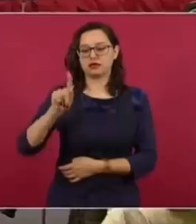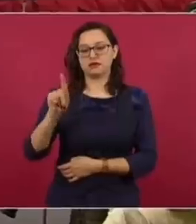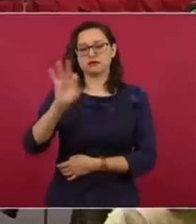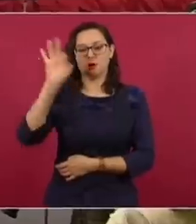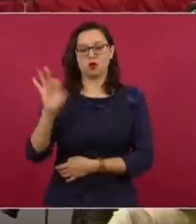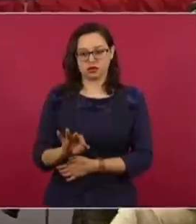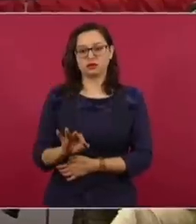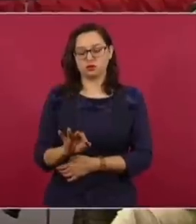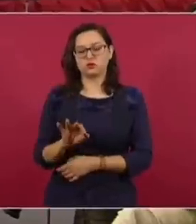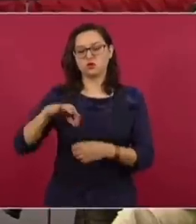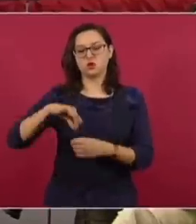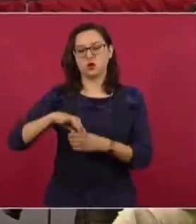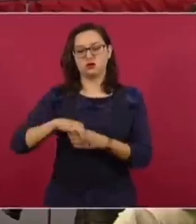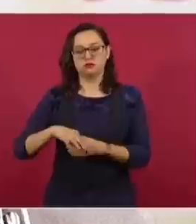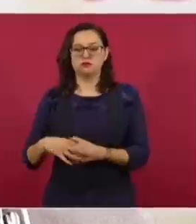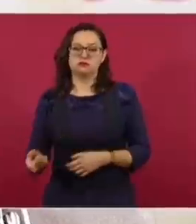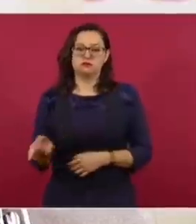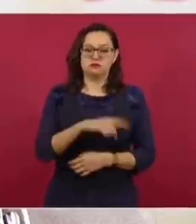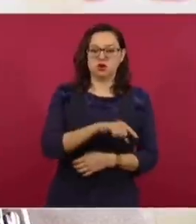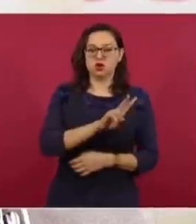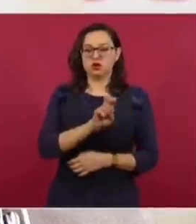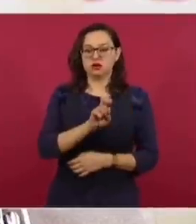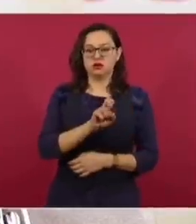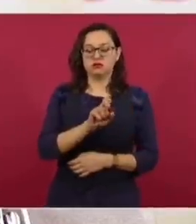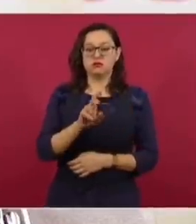fue pero 265